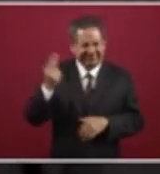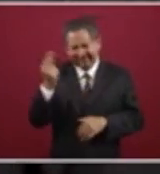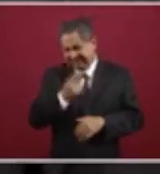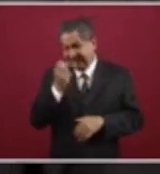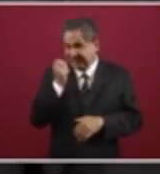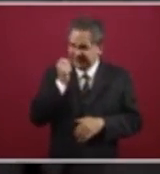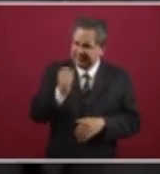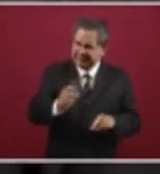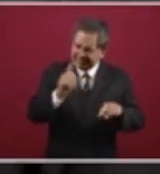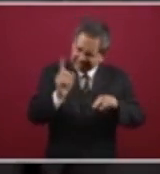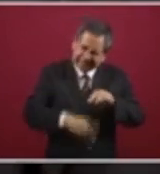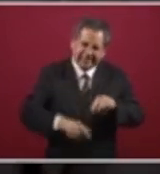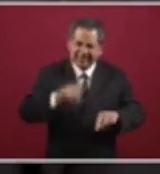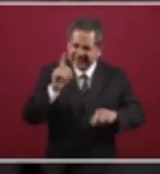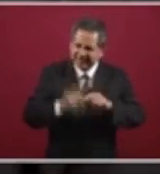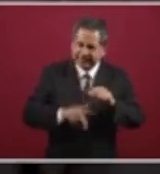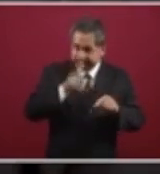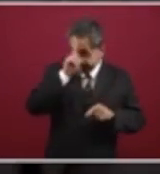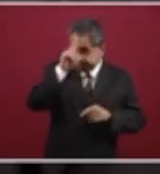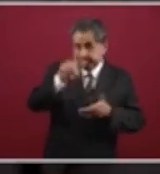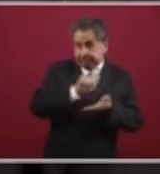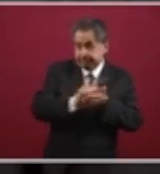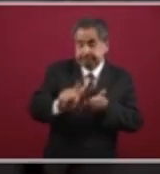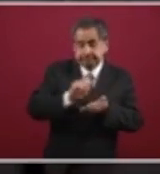todavía avanzar más.